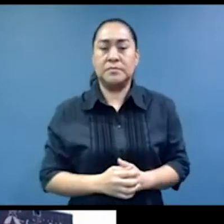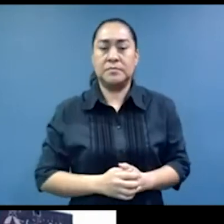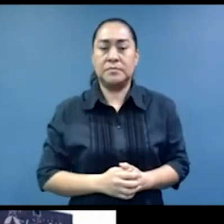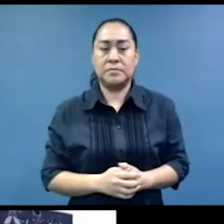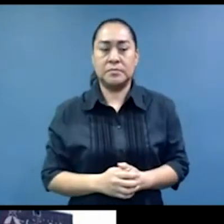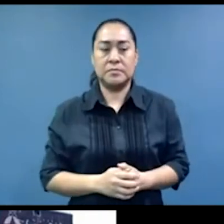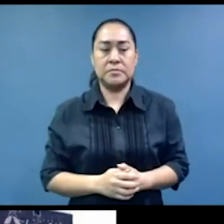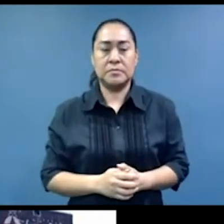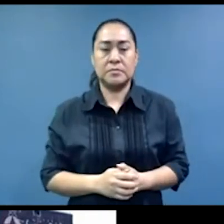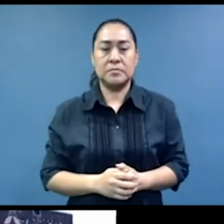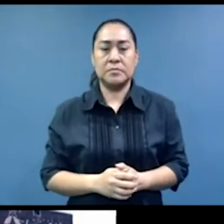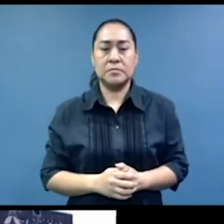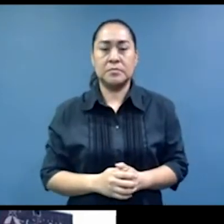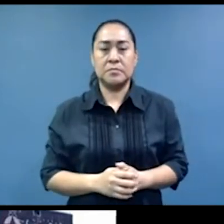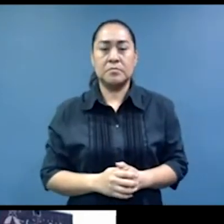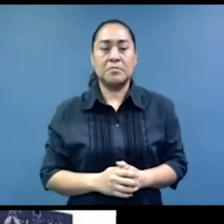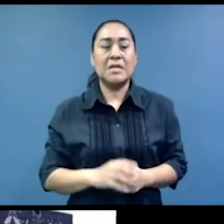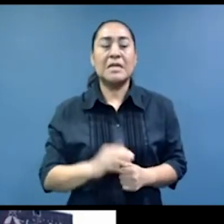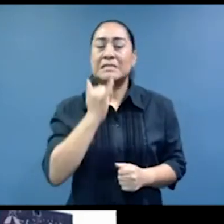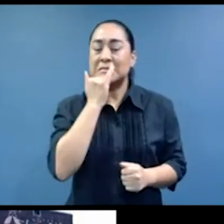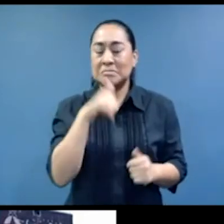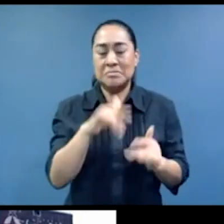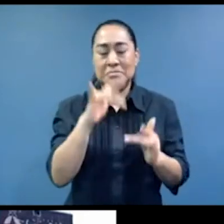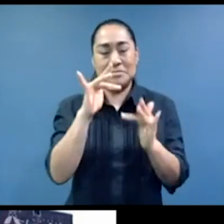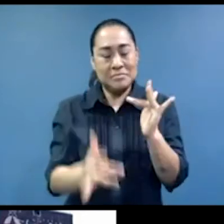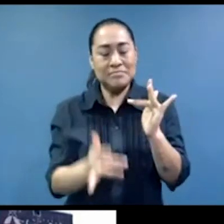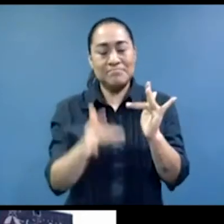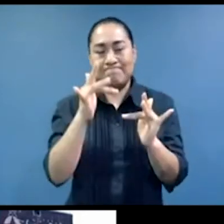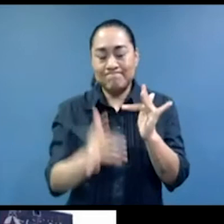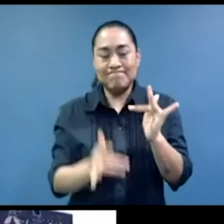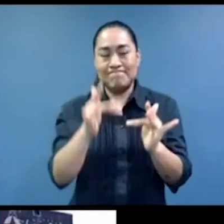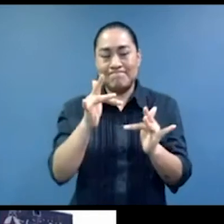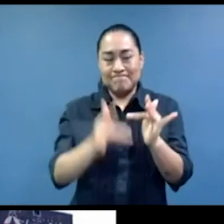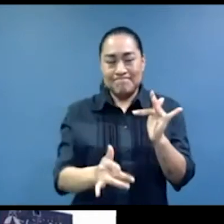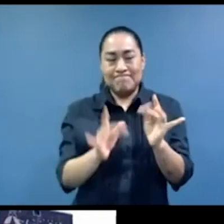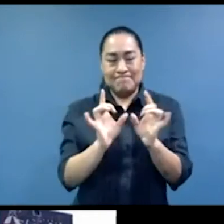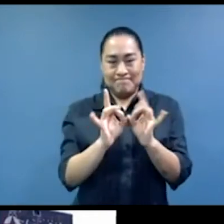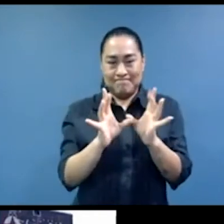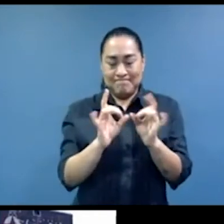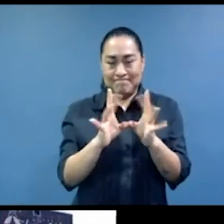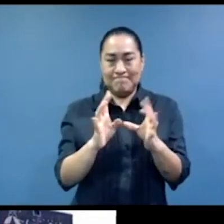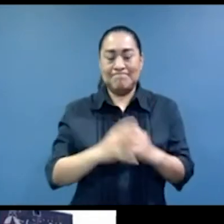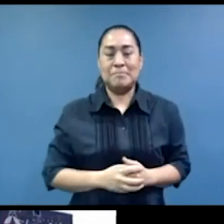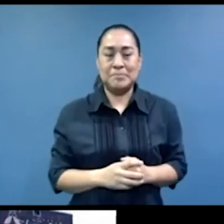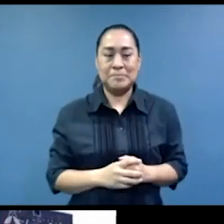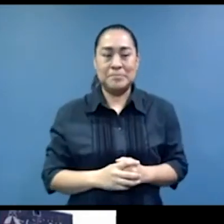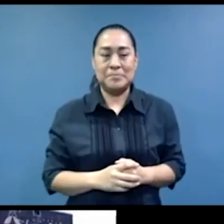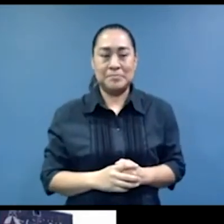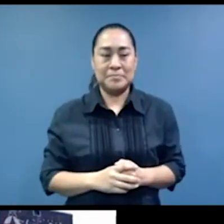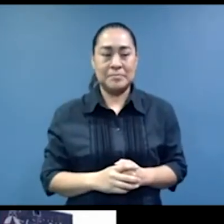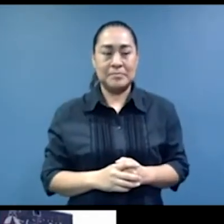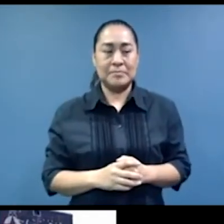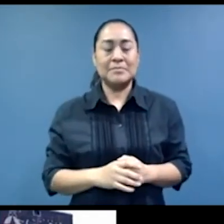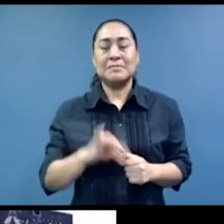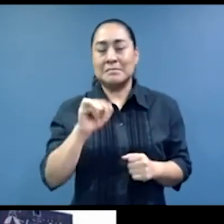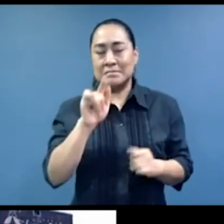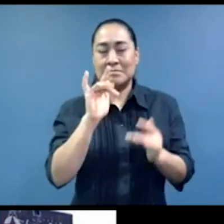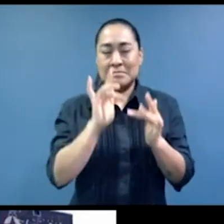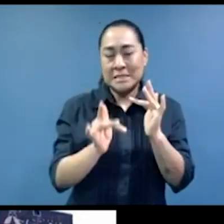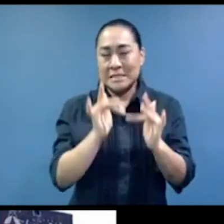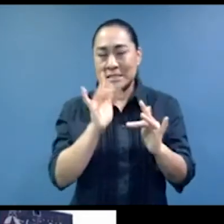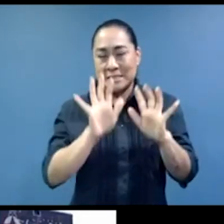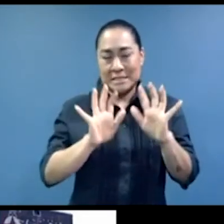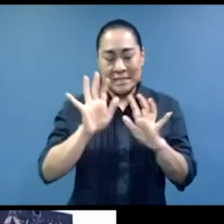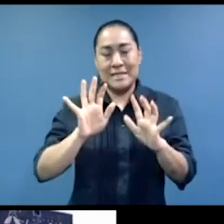Parte, y creo que sigue fallando, ¿verdad? Aquí mi conexión. Pero bueno, espero que se traba un poco, pero todo bien, doctora.